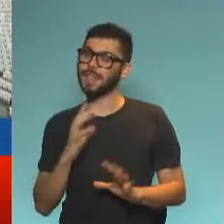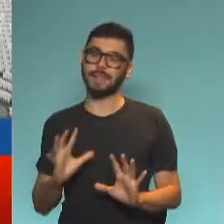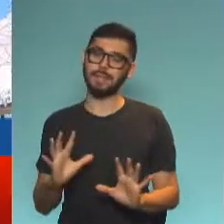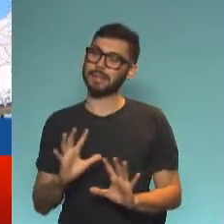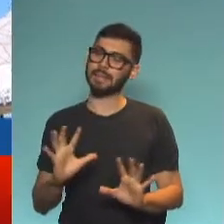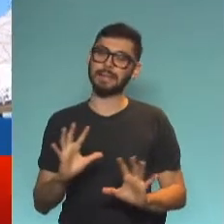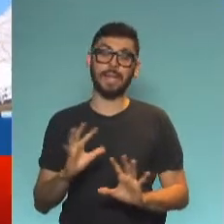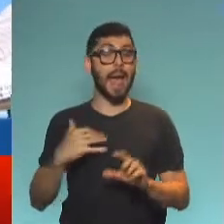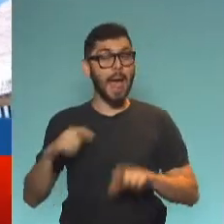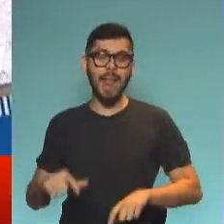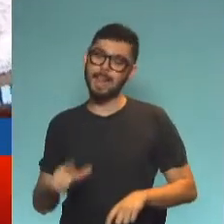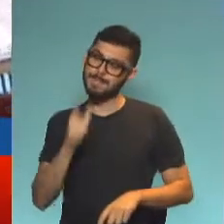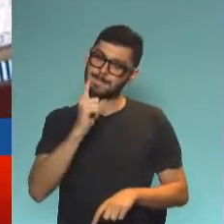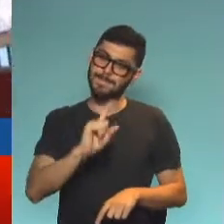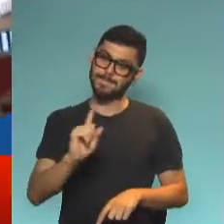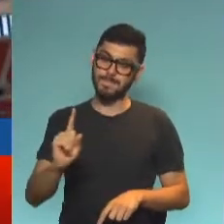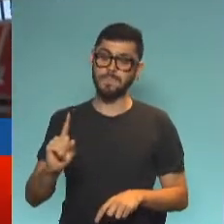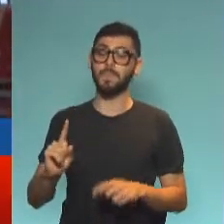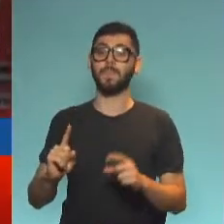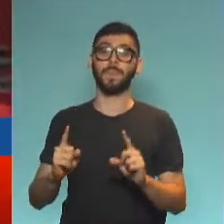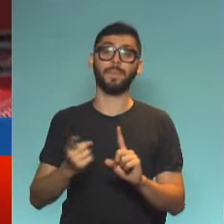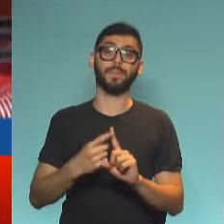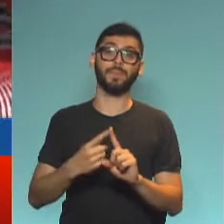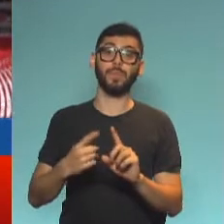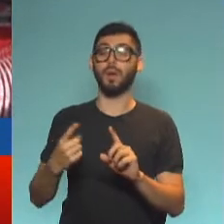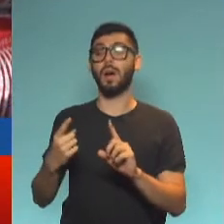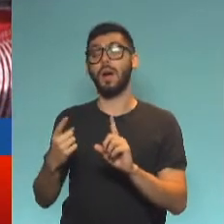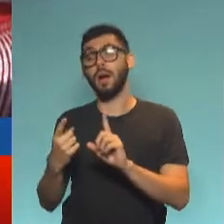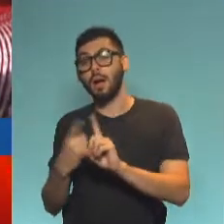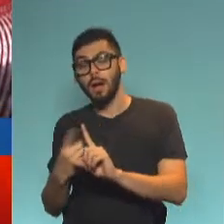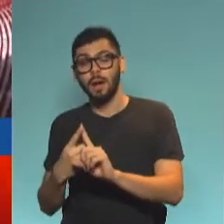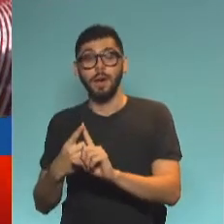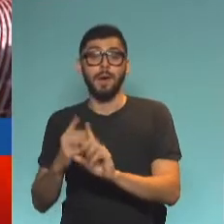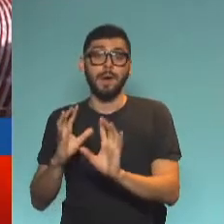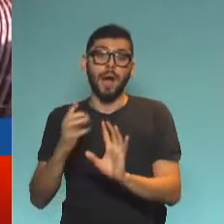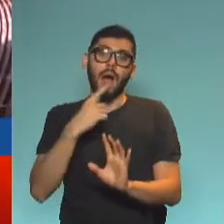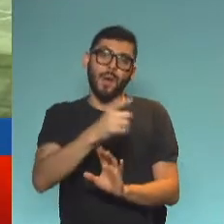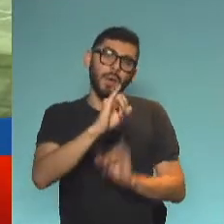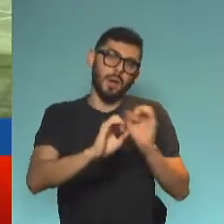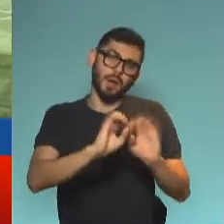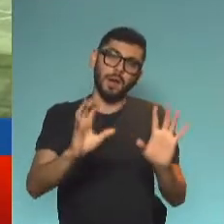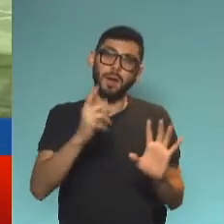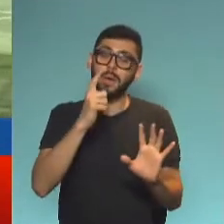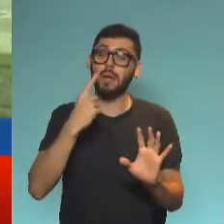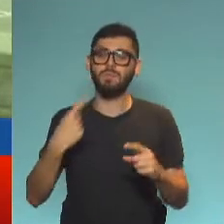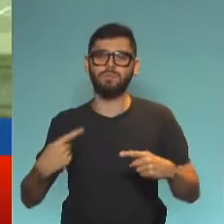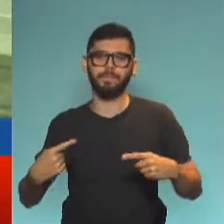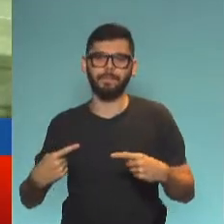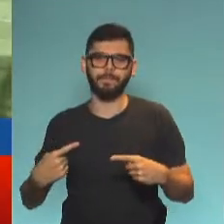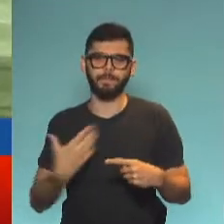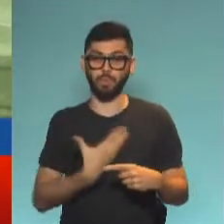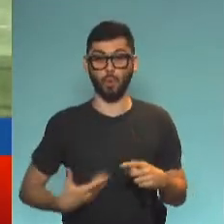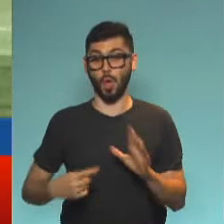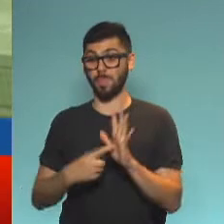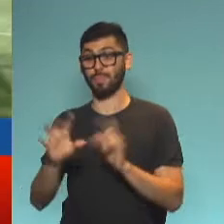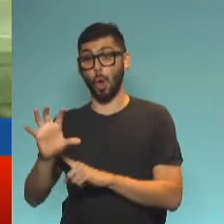para organizar. A mí me dicen que ya había un acercamiento con el gobierno provincial. De hecho, había una tensión, esto Tico lo puede explicar mejor que yo, había una tensión entre el gobierno de la provincia de